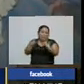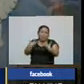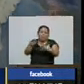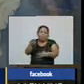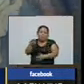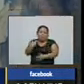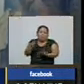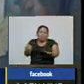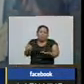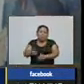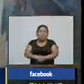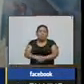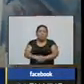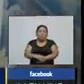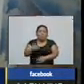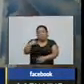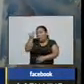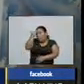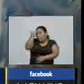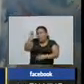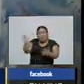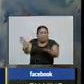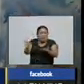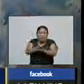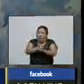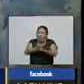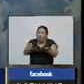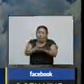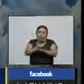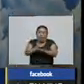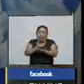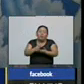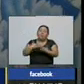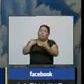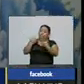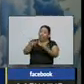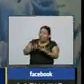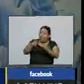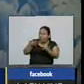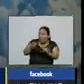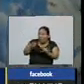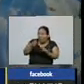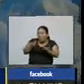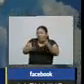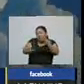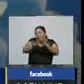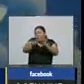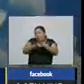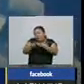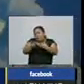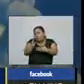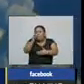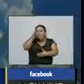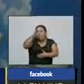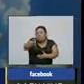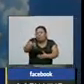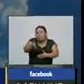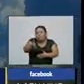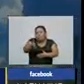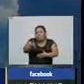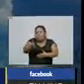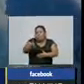no sabemos nada de ellos, esperamos que tal vez más después pues ellos